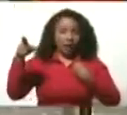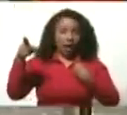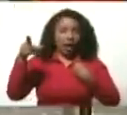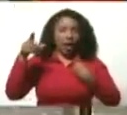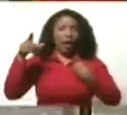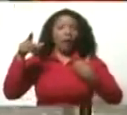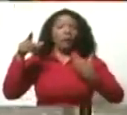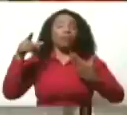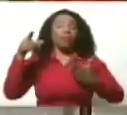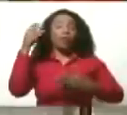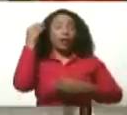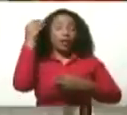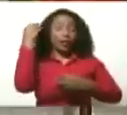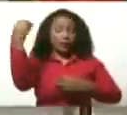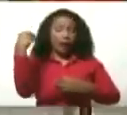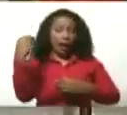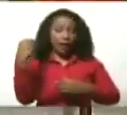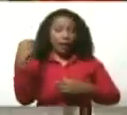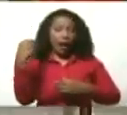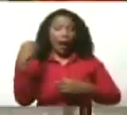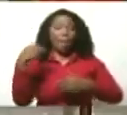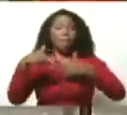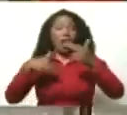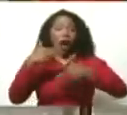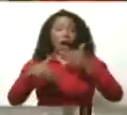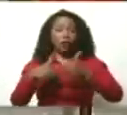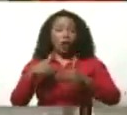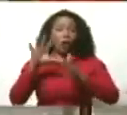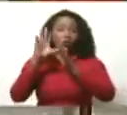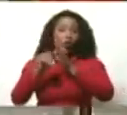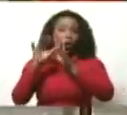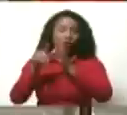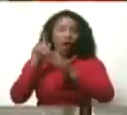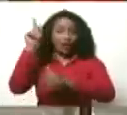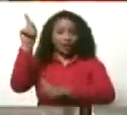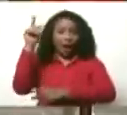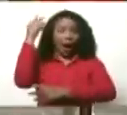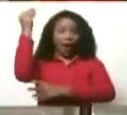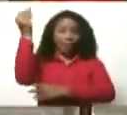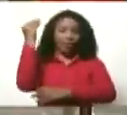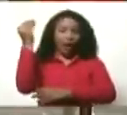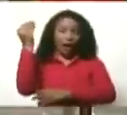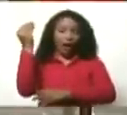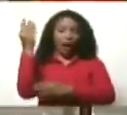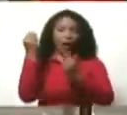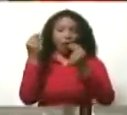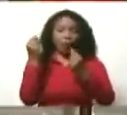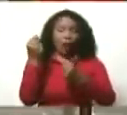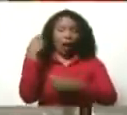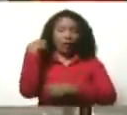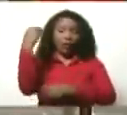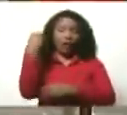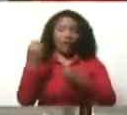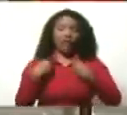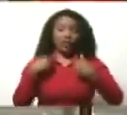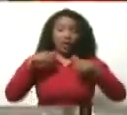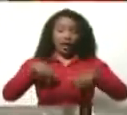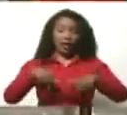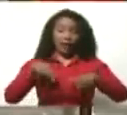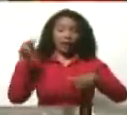que desfalcó de manera millonaria en euros la economía italiana viviese en